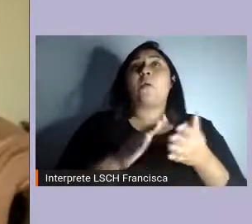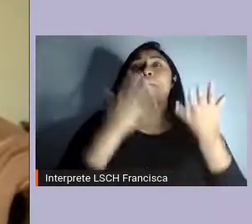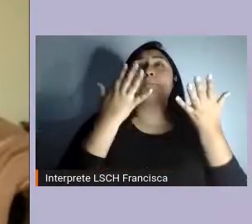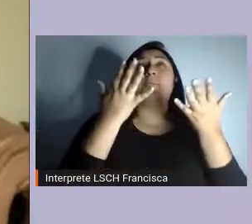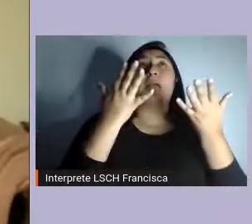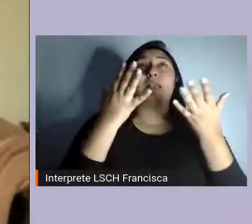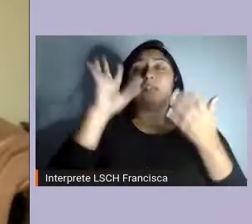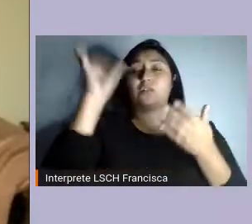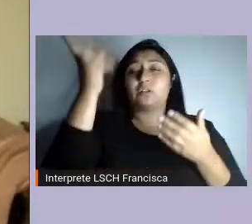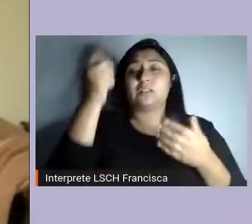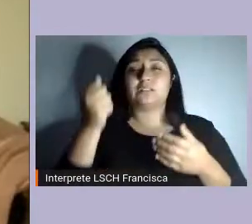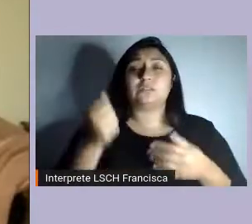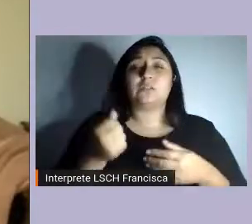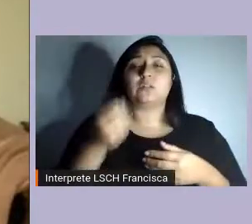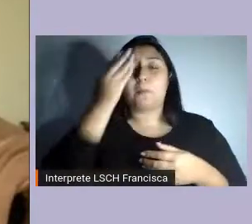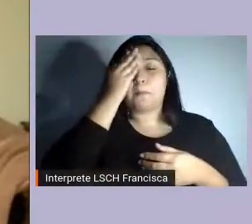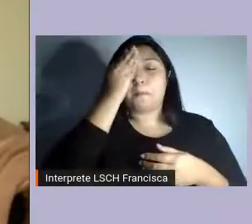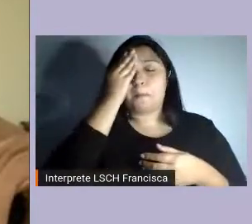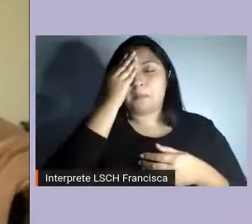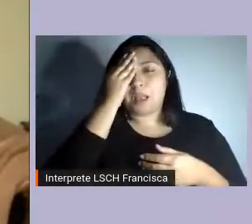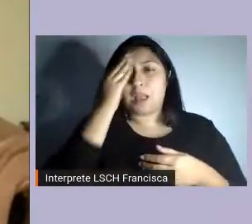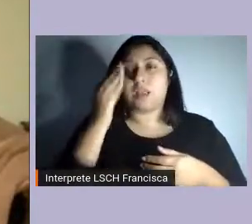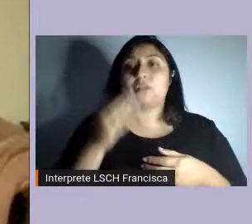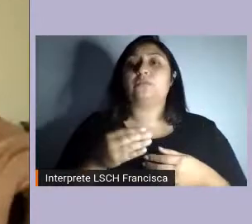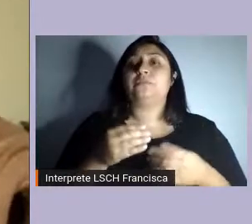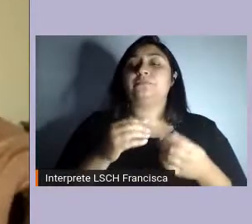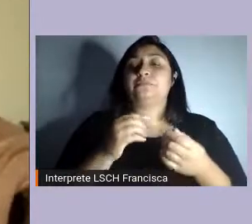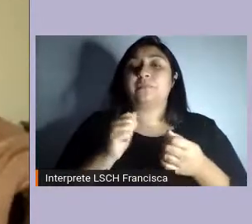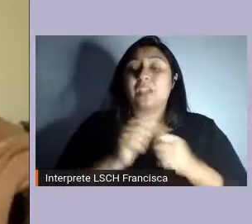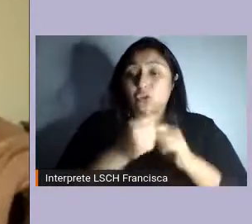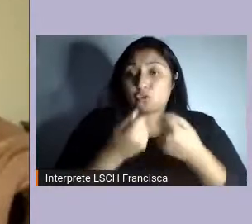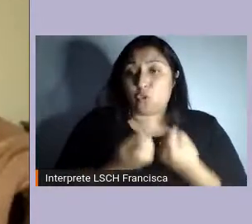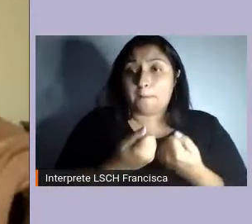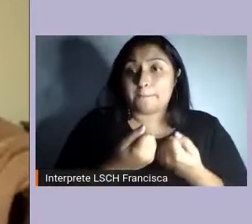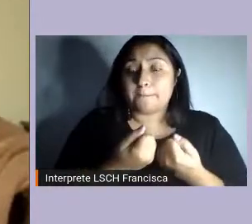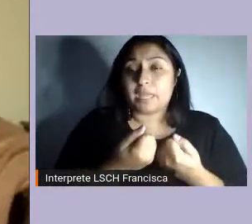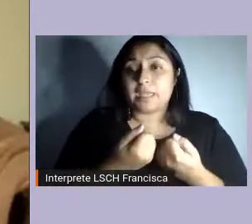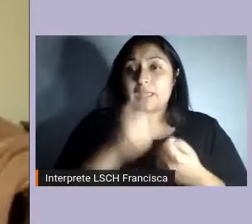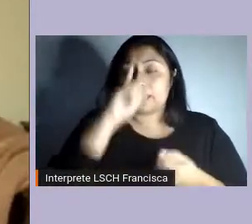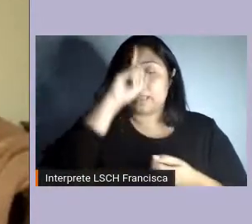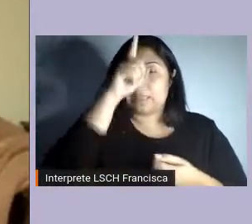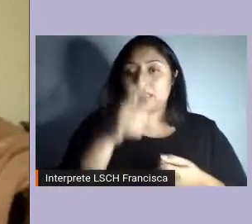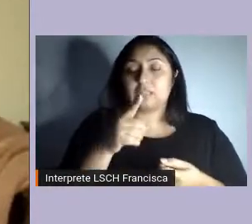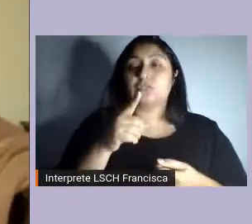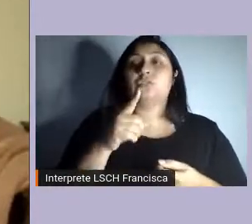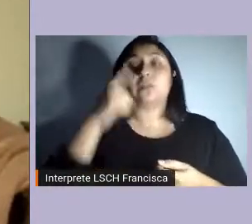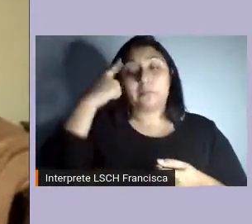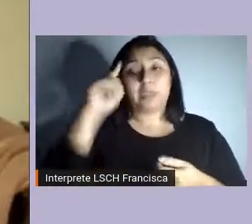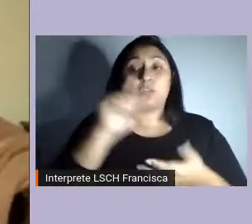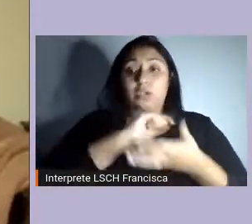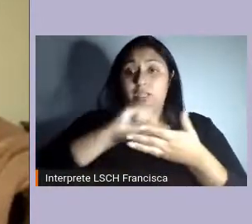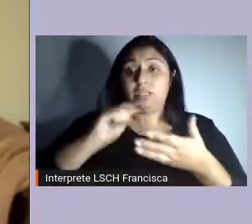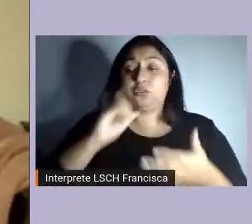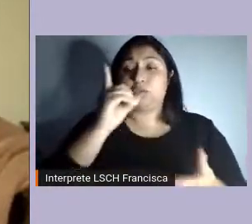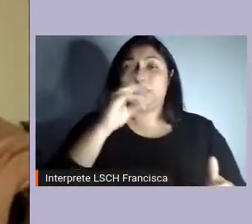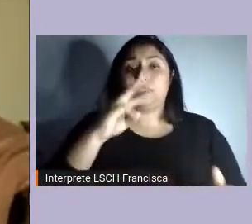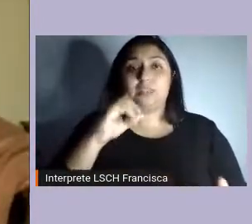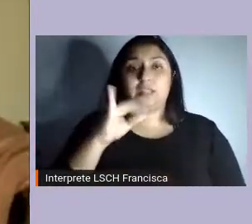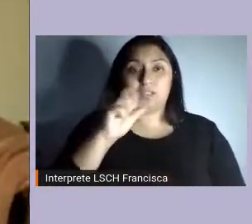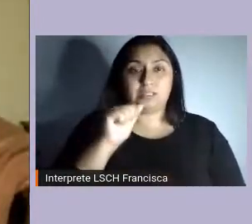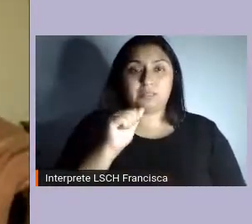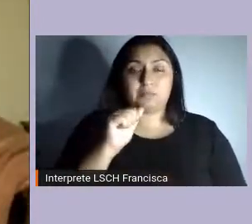Con estribillo, ¿cierto? Transgrede obviamente la tradición, pero está escrito en décima, con ritmo de cirillo, pero se